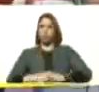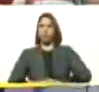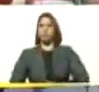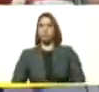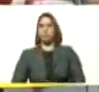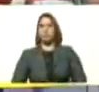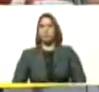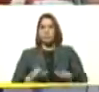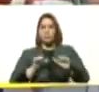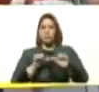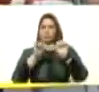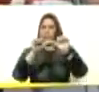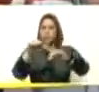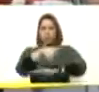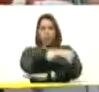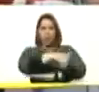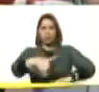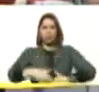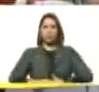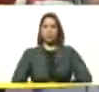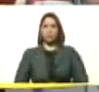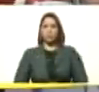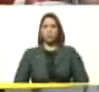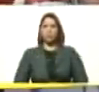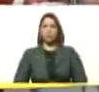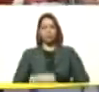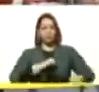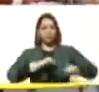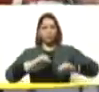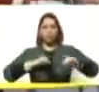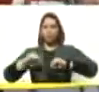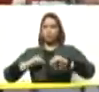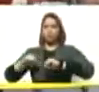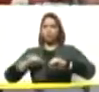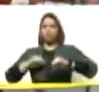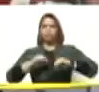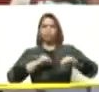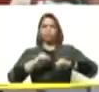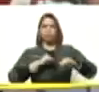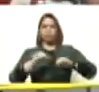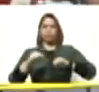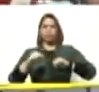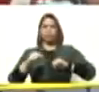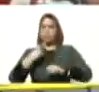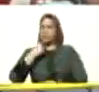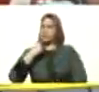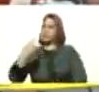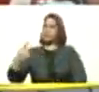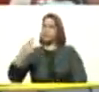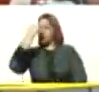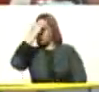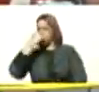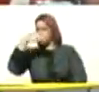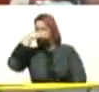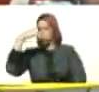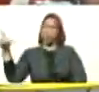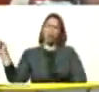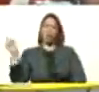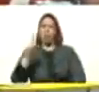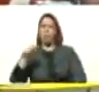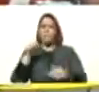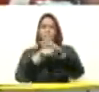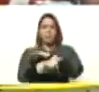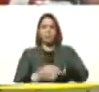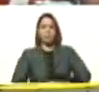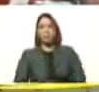que se mantuvo en las calles, movilizado, diciéndole a los fascistas, no